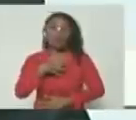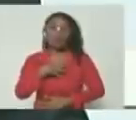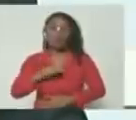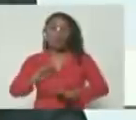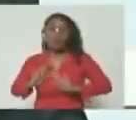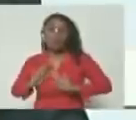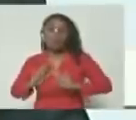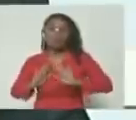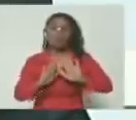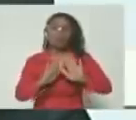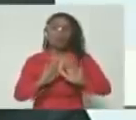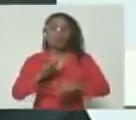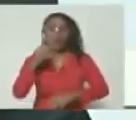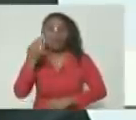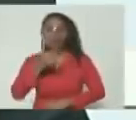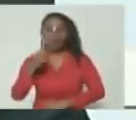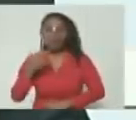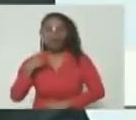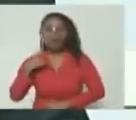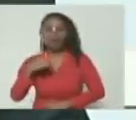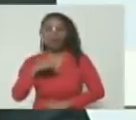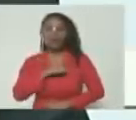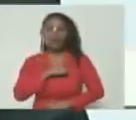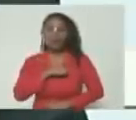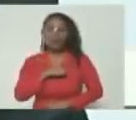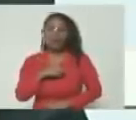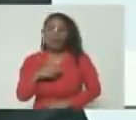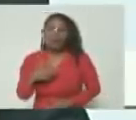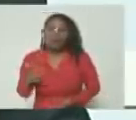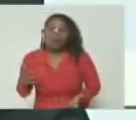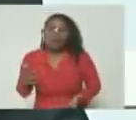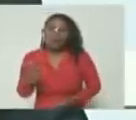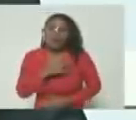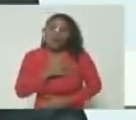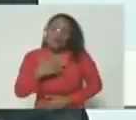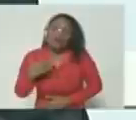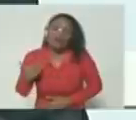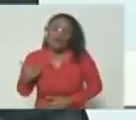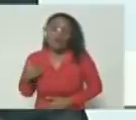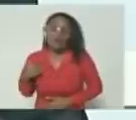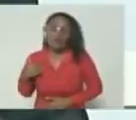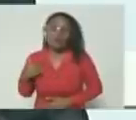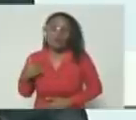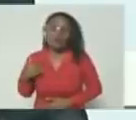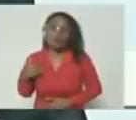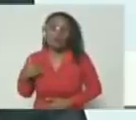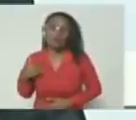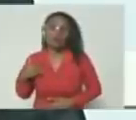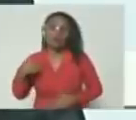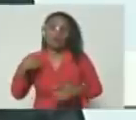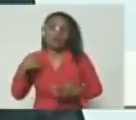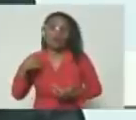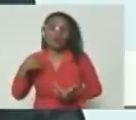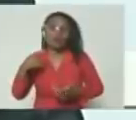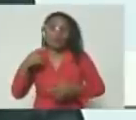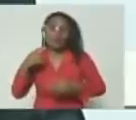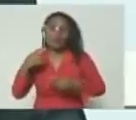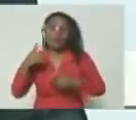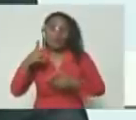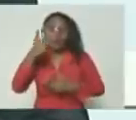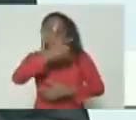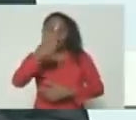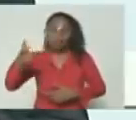empuje que ciertamente nosotros, bueno, hubiésemos querido, y la resonancia en la población en